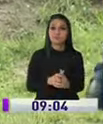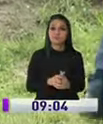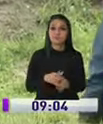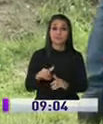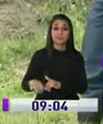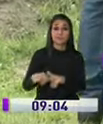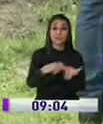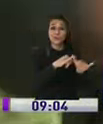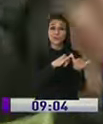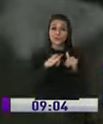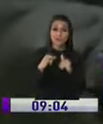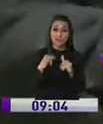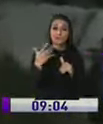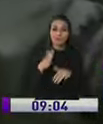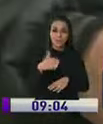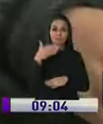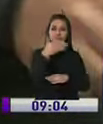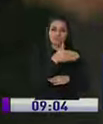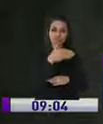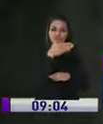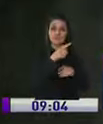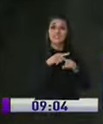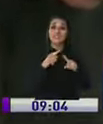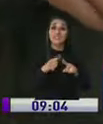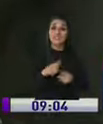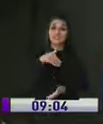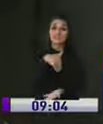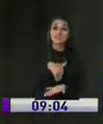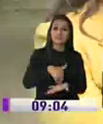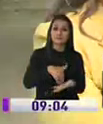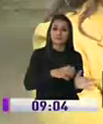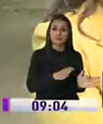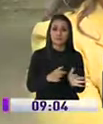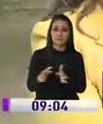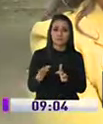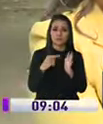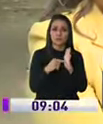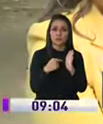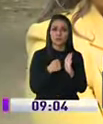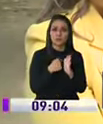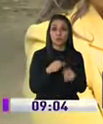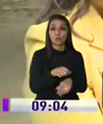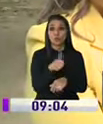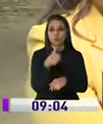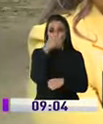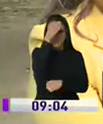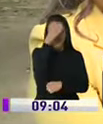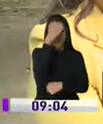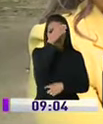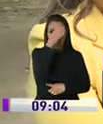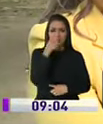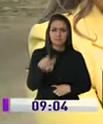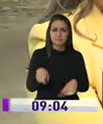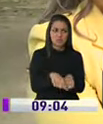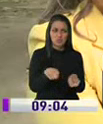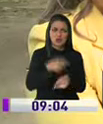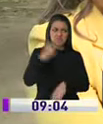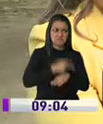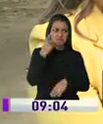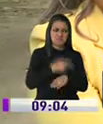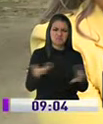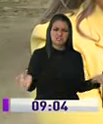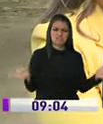ha tenido varias intervenciones o ha estado en diferentes centros de rehabilitación. Yo pasé en otra clínica que era tipo nazi, ¿no? Entonces